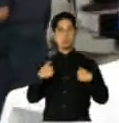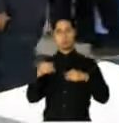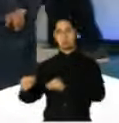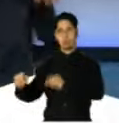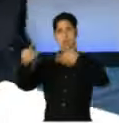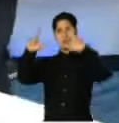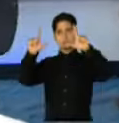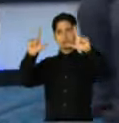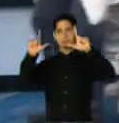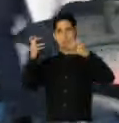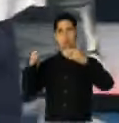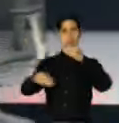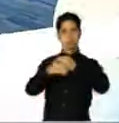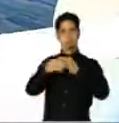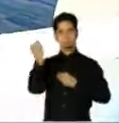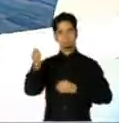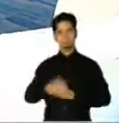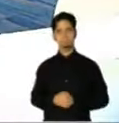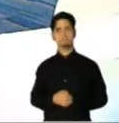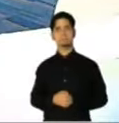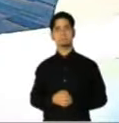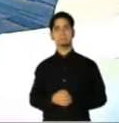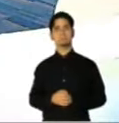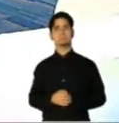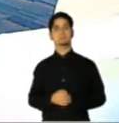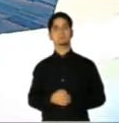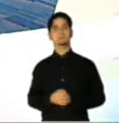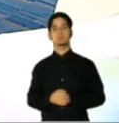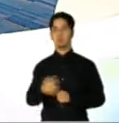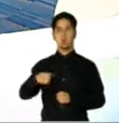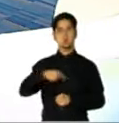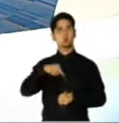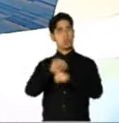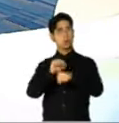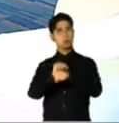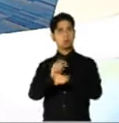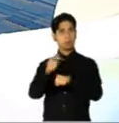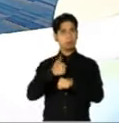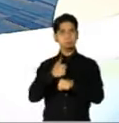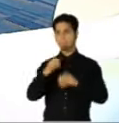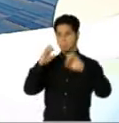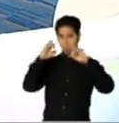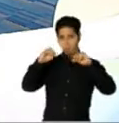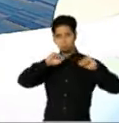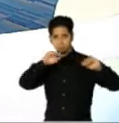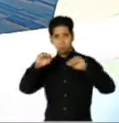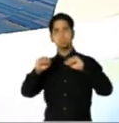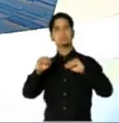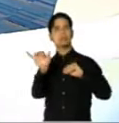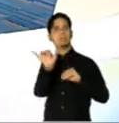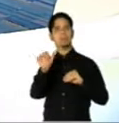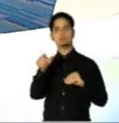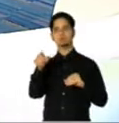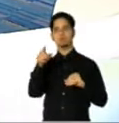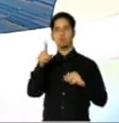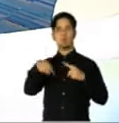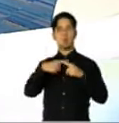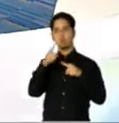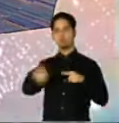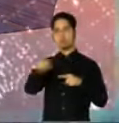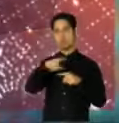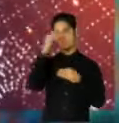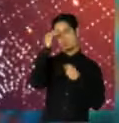tenemos aquí. Y es que parte de lo que queremos hacer, además de educar y orientar, es tratar de bajar esas ansiedades, ¿verdad? Porque yo también